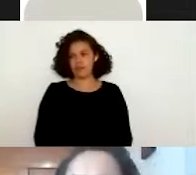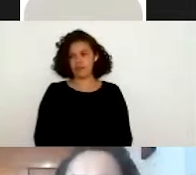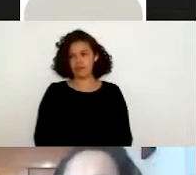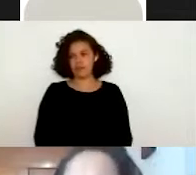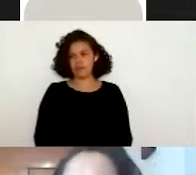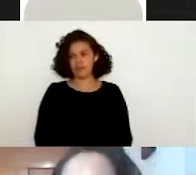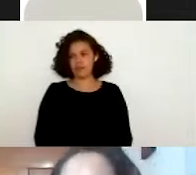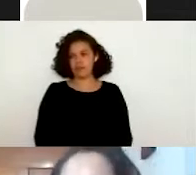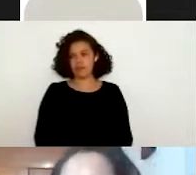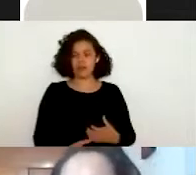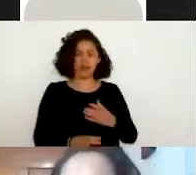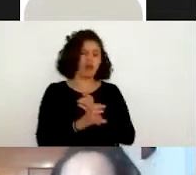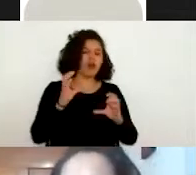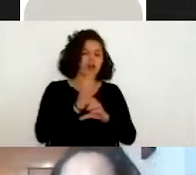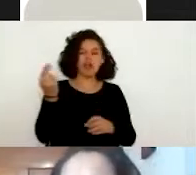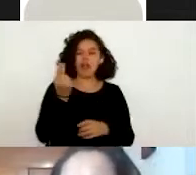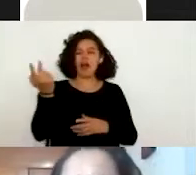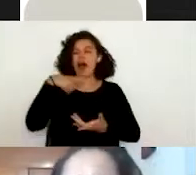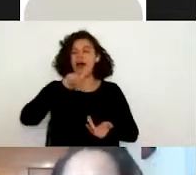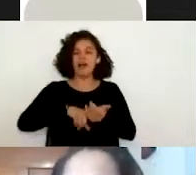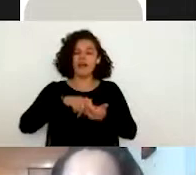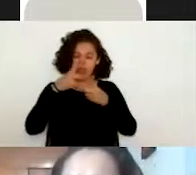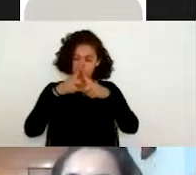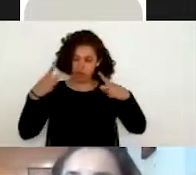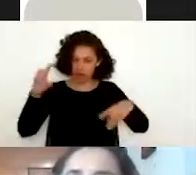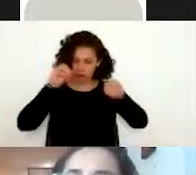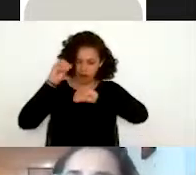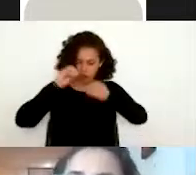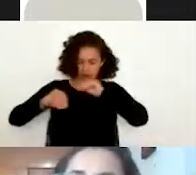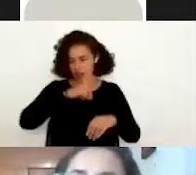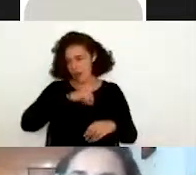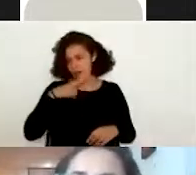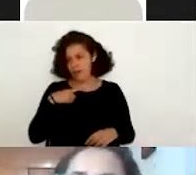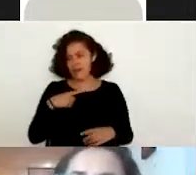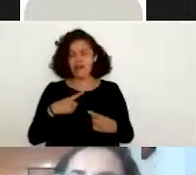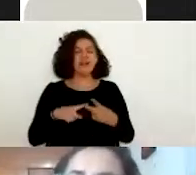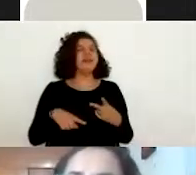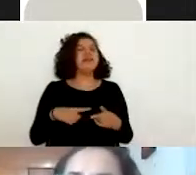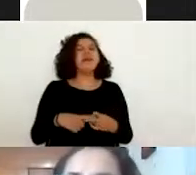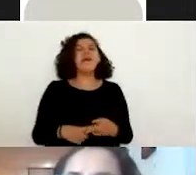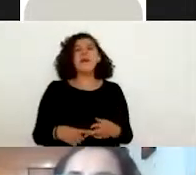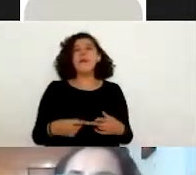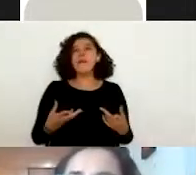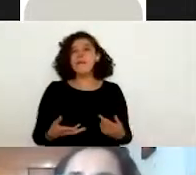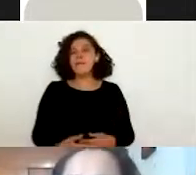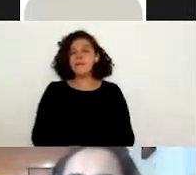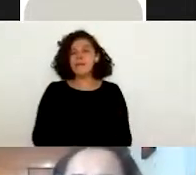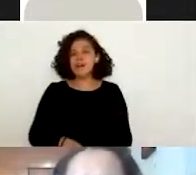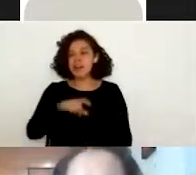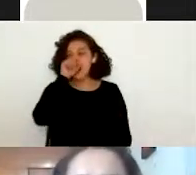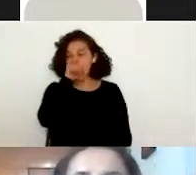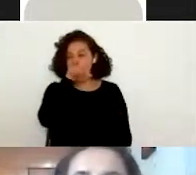componentes necesarios, que ahora los vamos a revisar, ¿no? Que tenga esta parte de